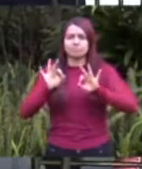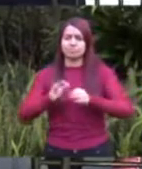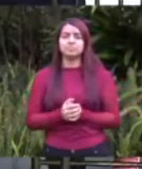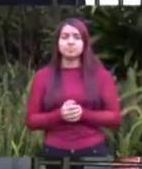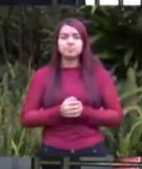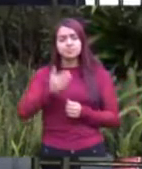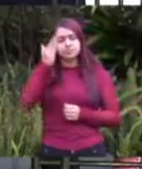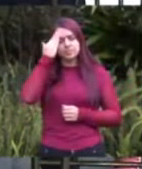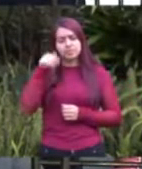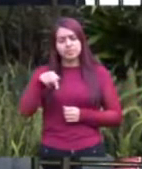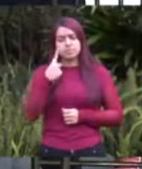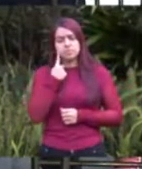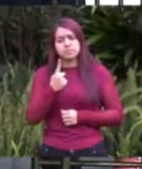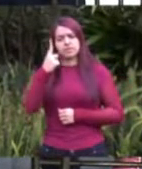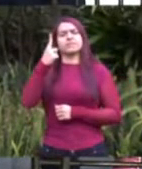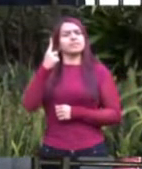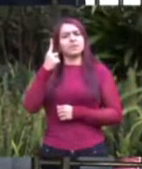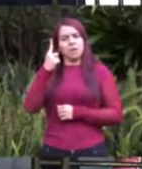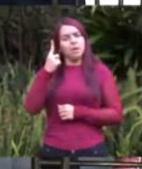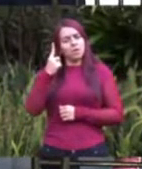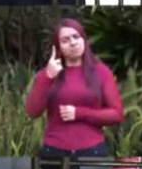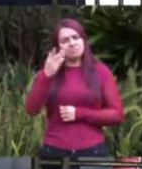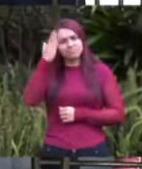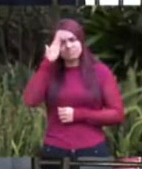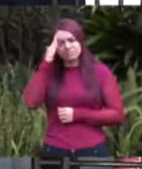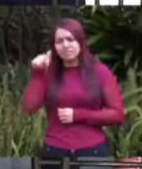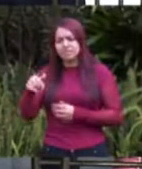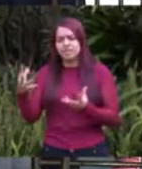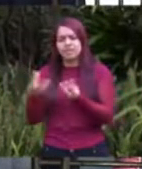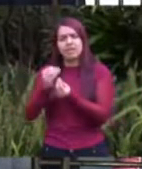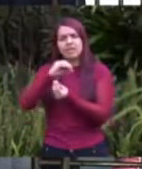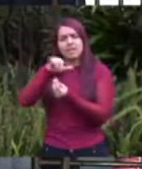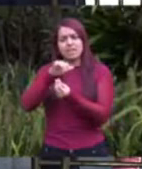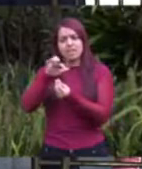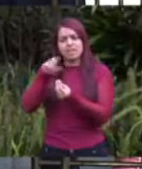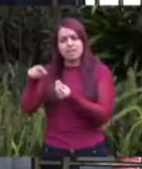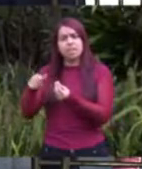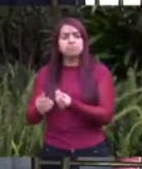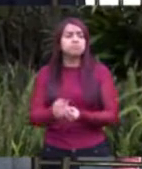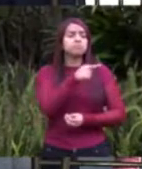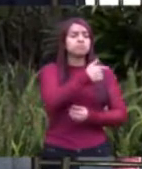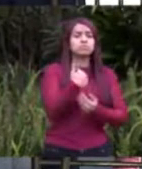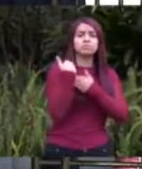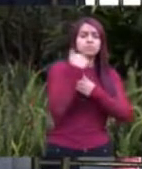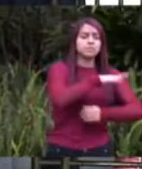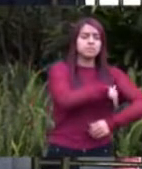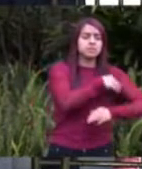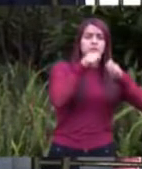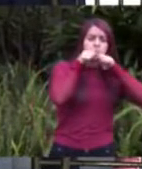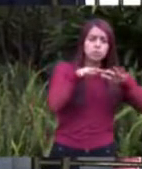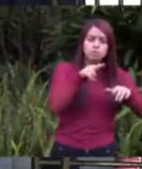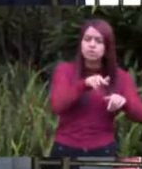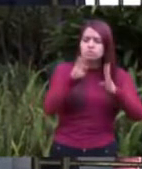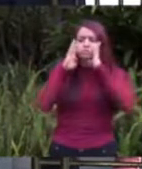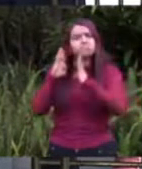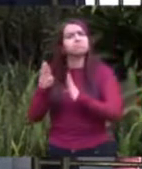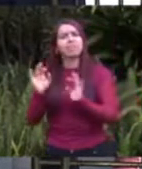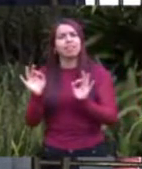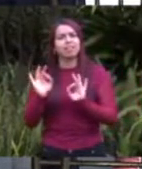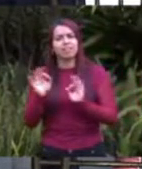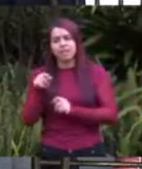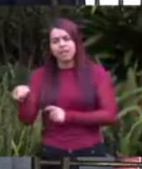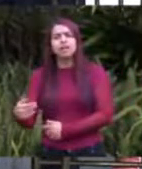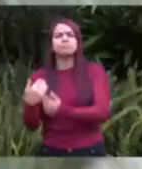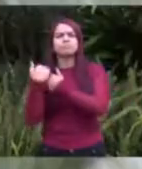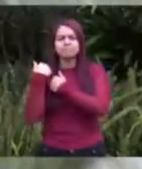a ser la excepción, que se concibió la jurisdicción sin intervención del Ministerio Público y que fueron muchas las batallas